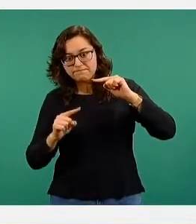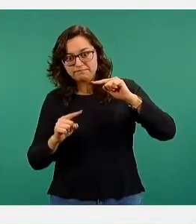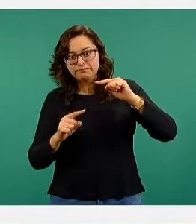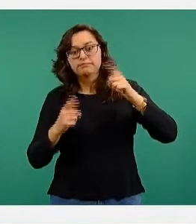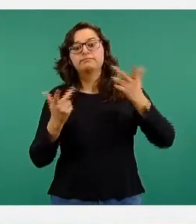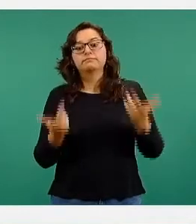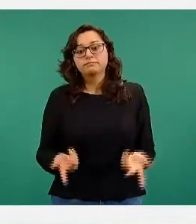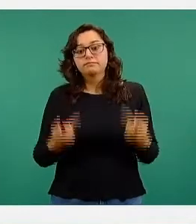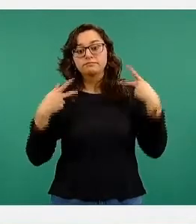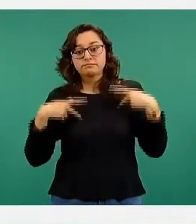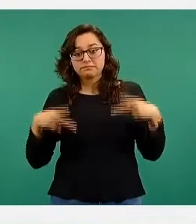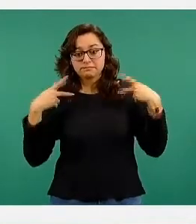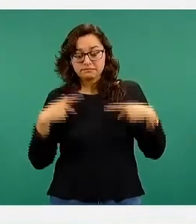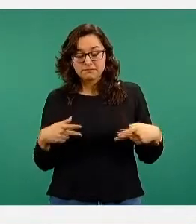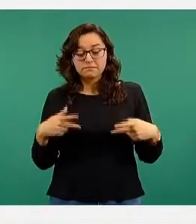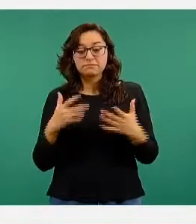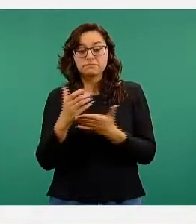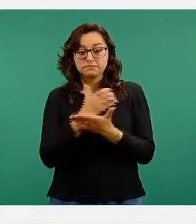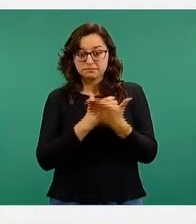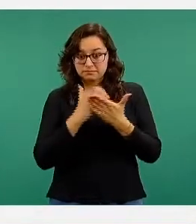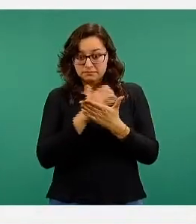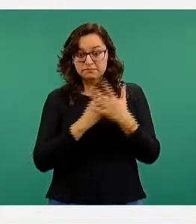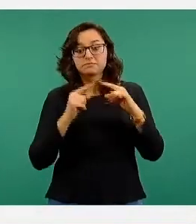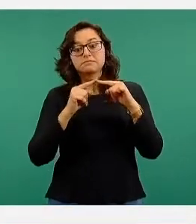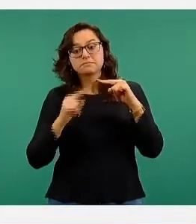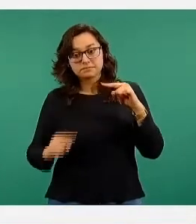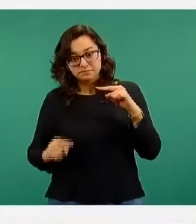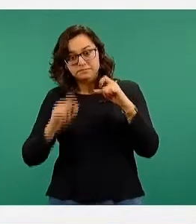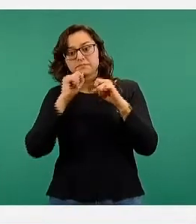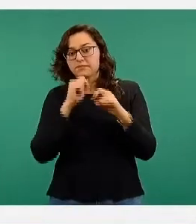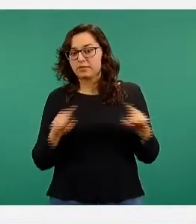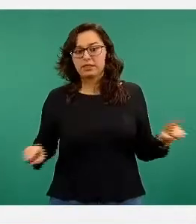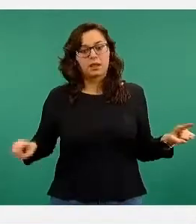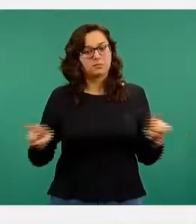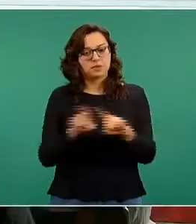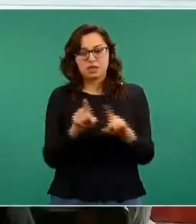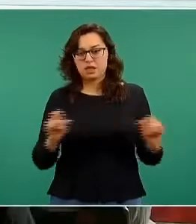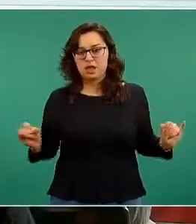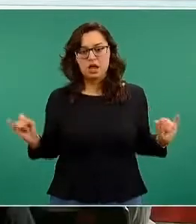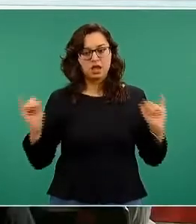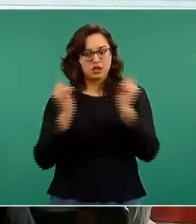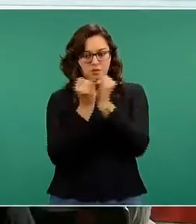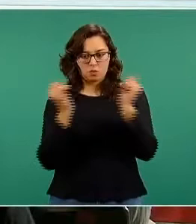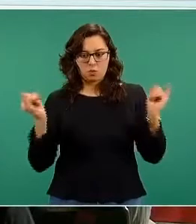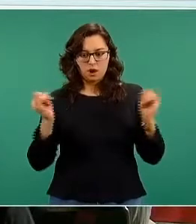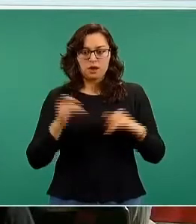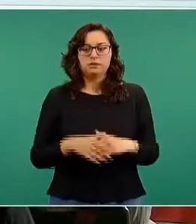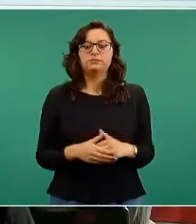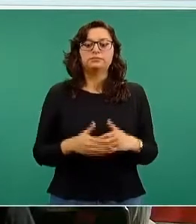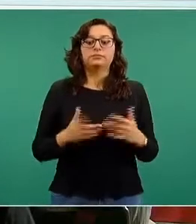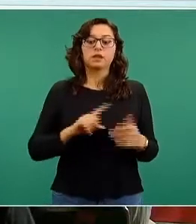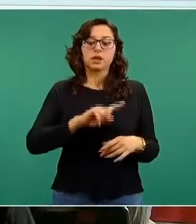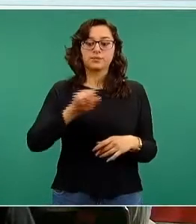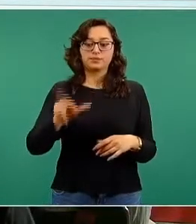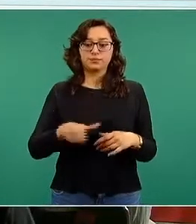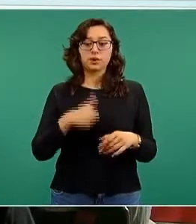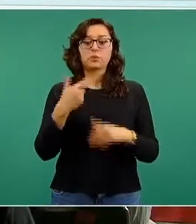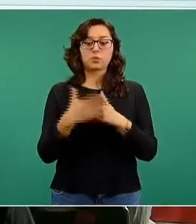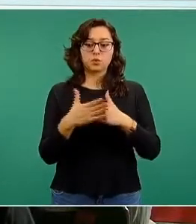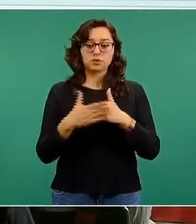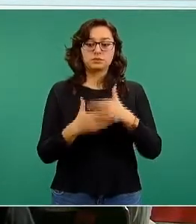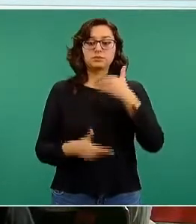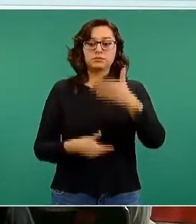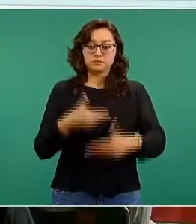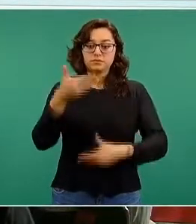personas recuperadas para entonces también haya tenido esta tendencia. Conforme vayan pasando